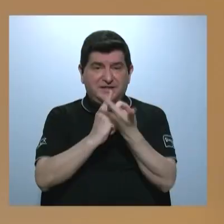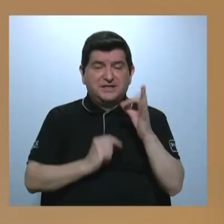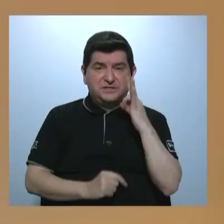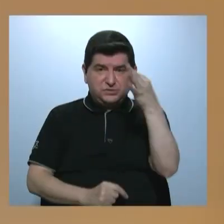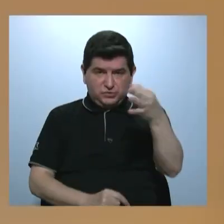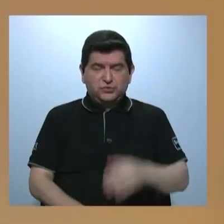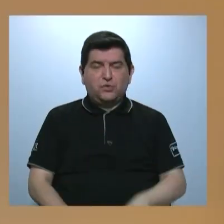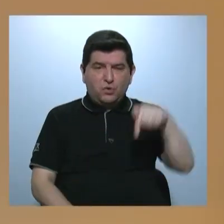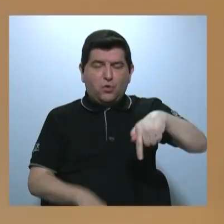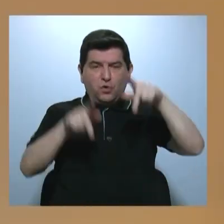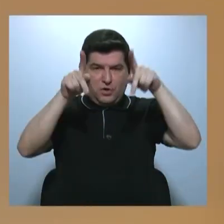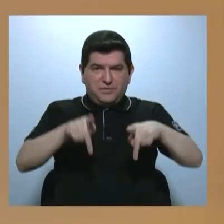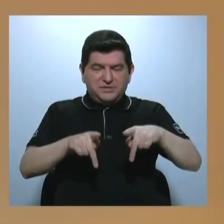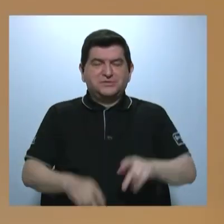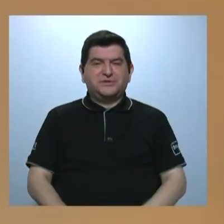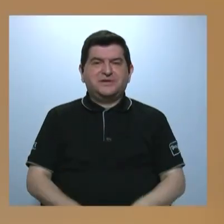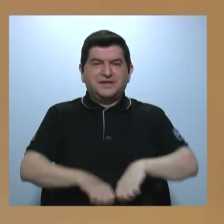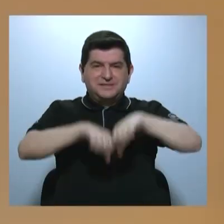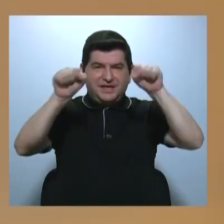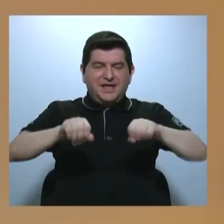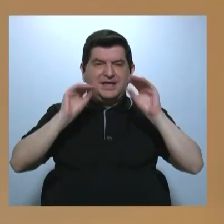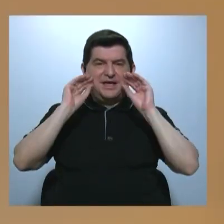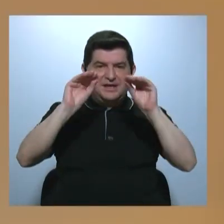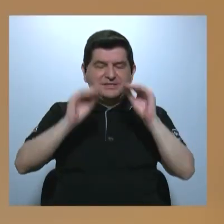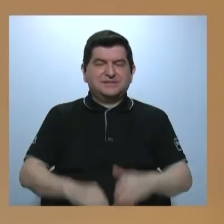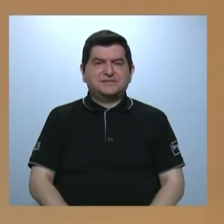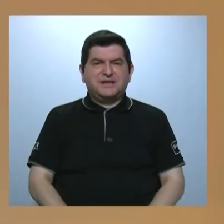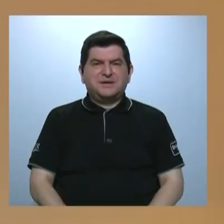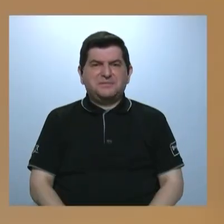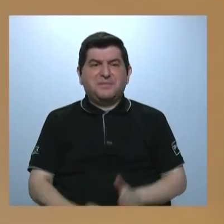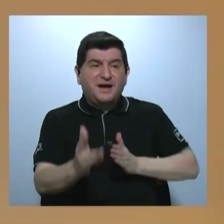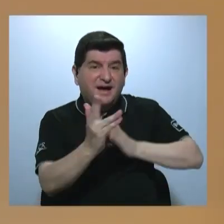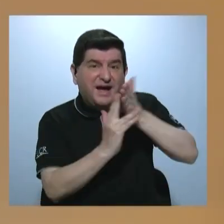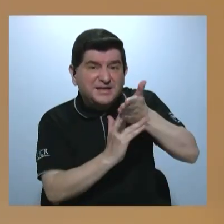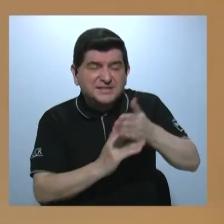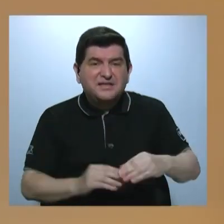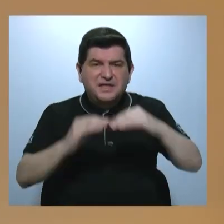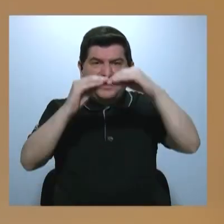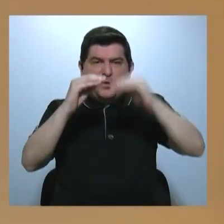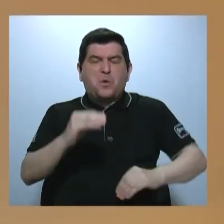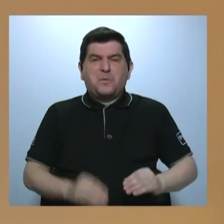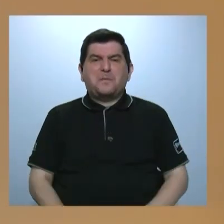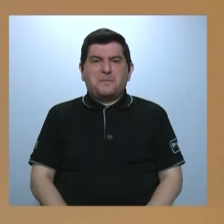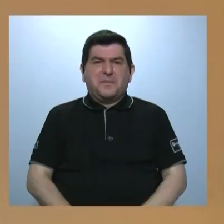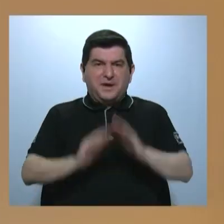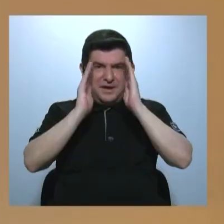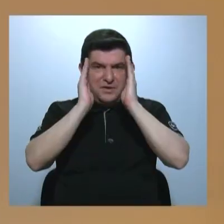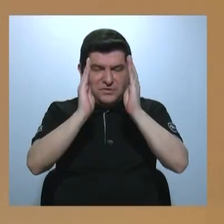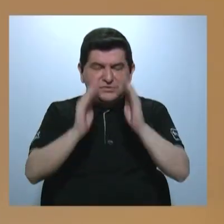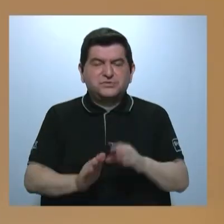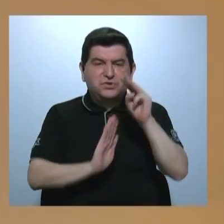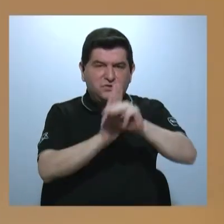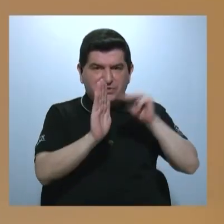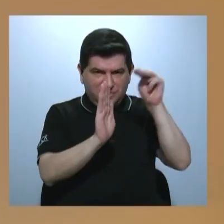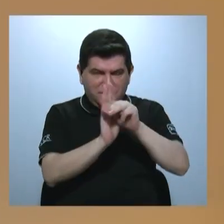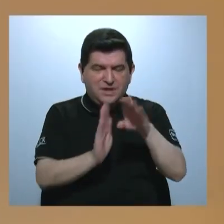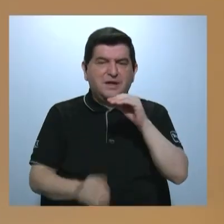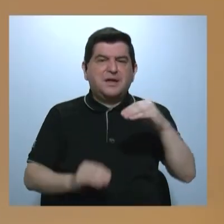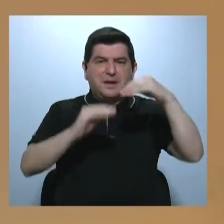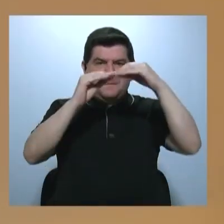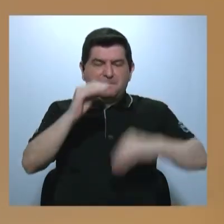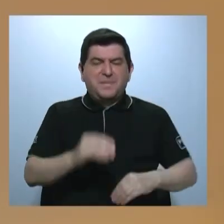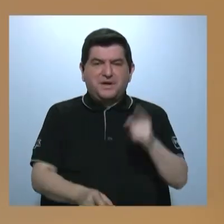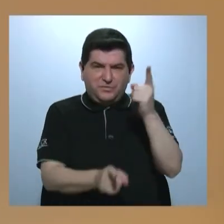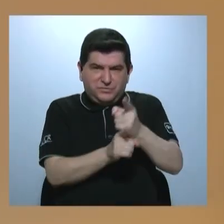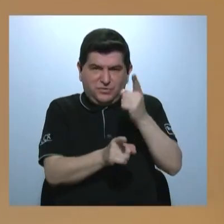están hoy en el sistema educativo cada vez van a acceder a un sistema educativo que les ofrece menos cobertura en cuanto a materia curricular y menos calidad y pertinencia